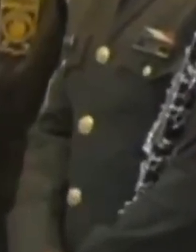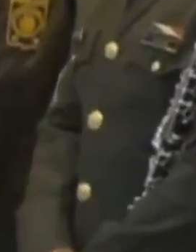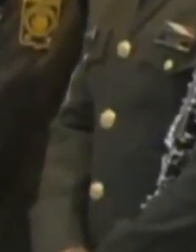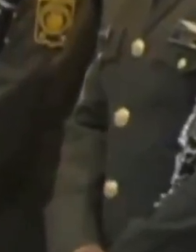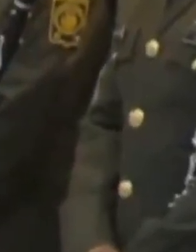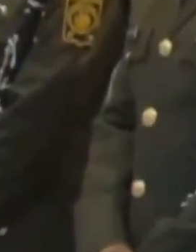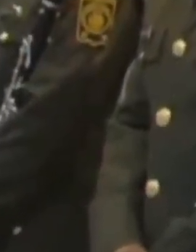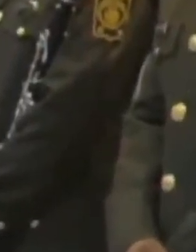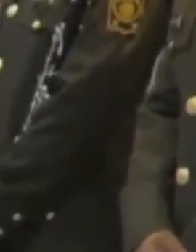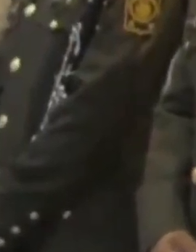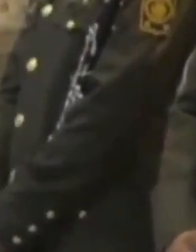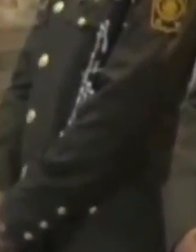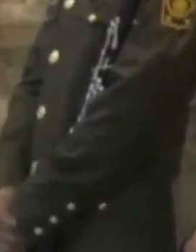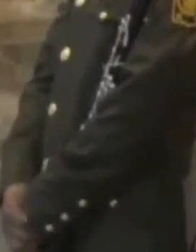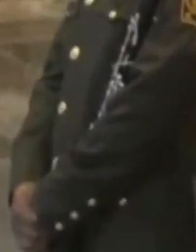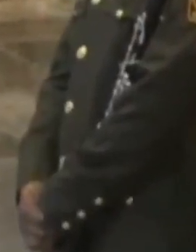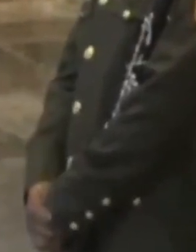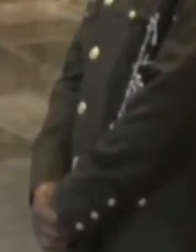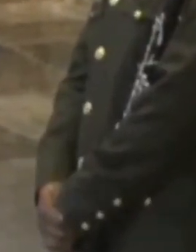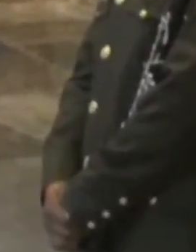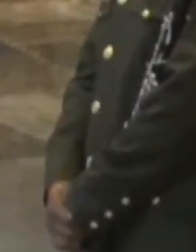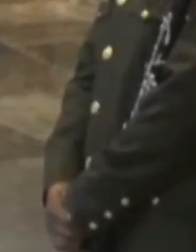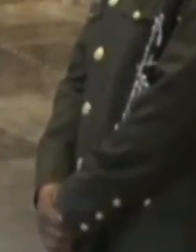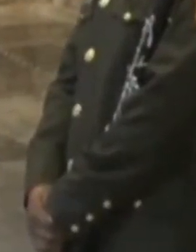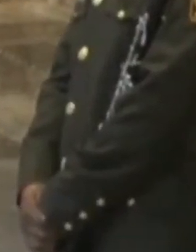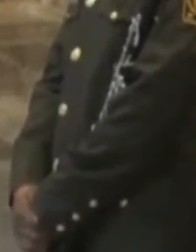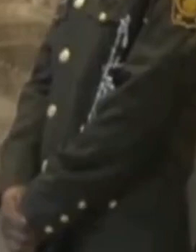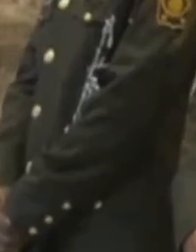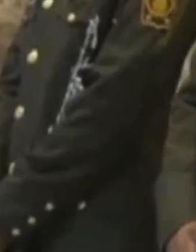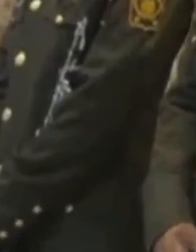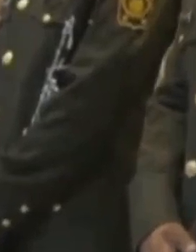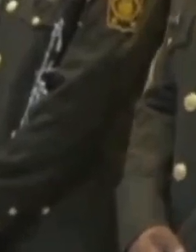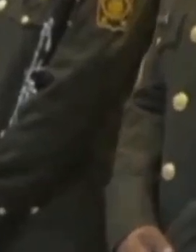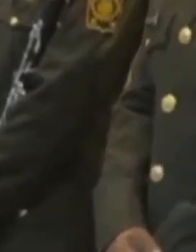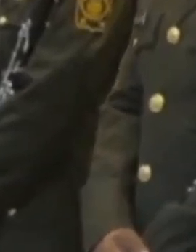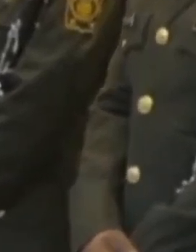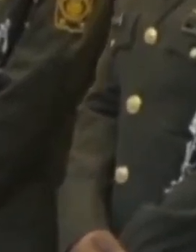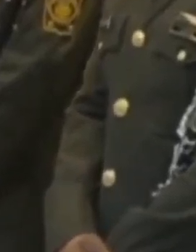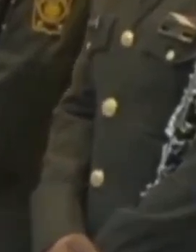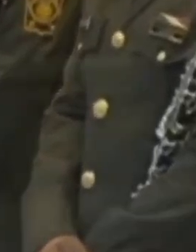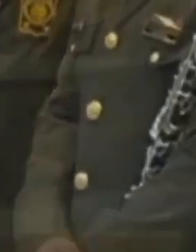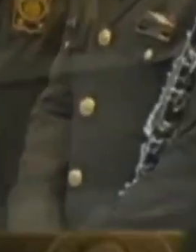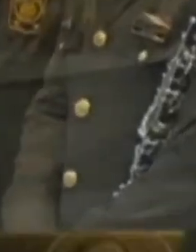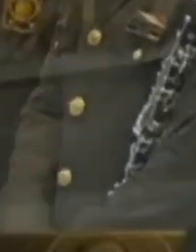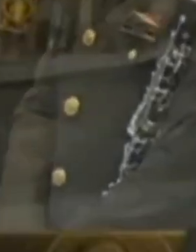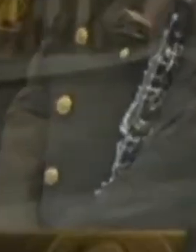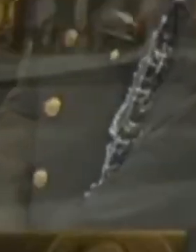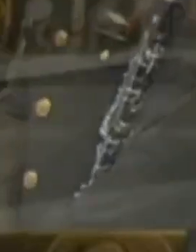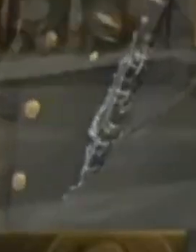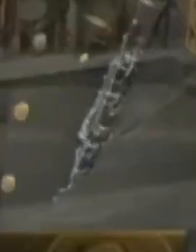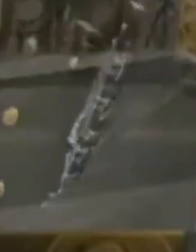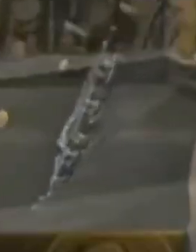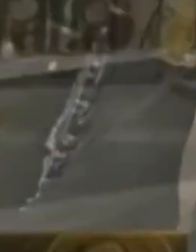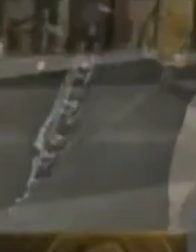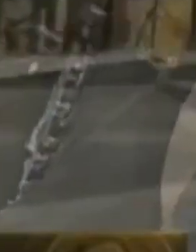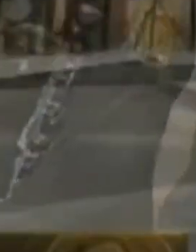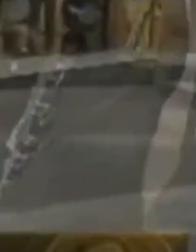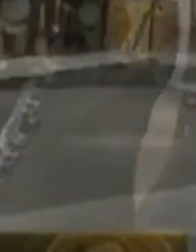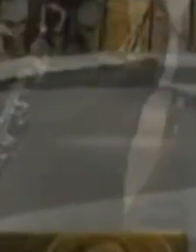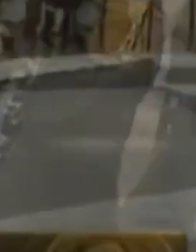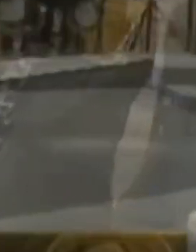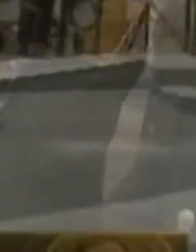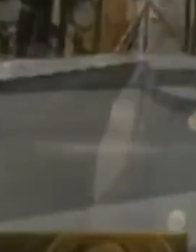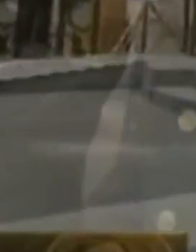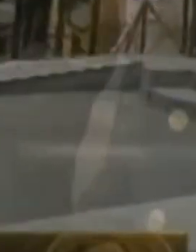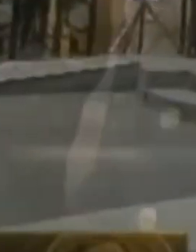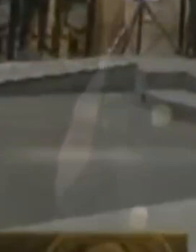el himno nacional y estarán acompañando a esta ceremonia, esta sesión solemne que estaremos transmitiendo, por supuesto, a